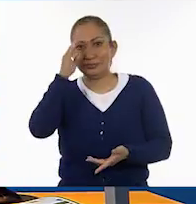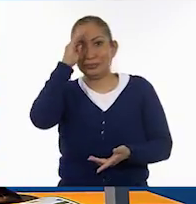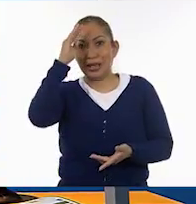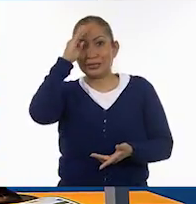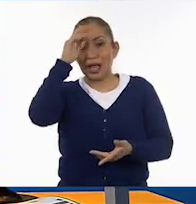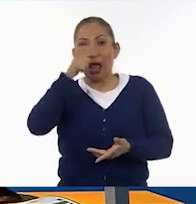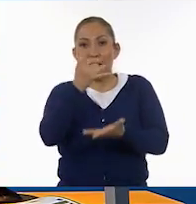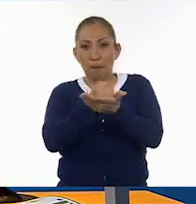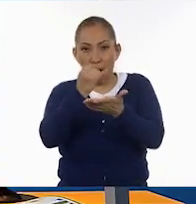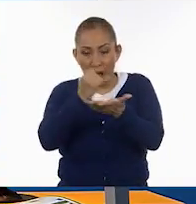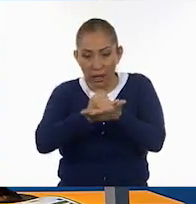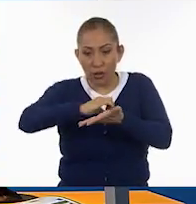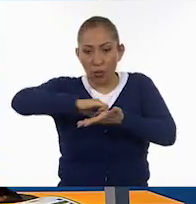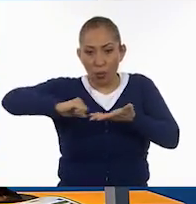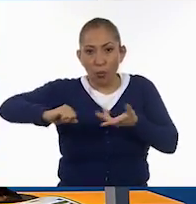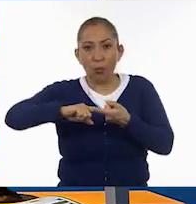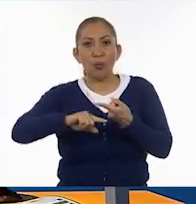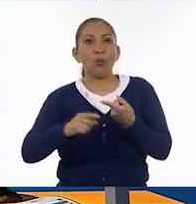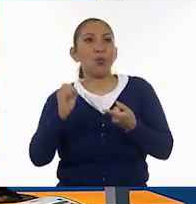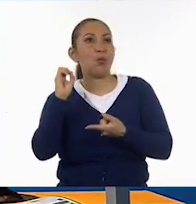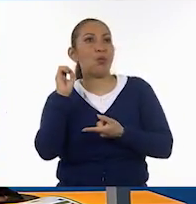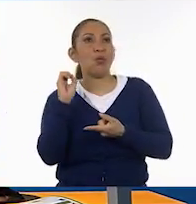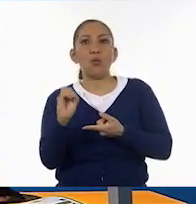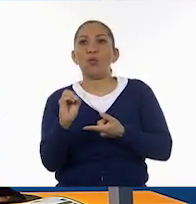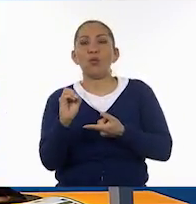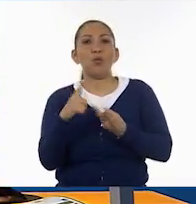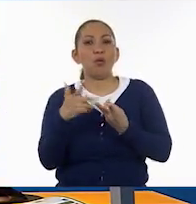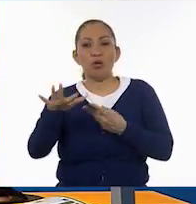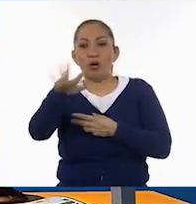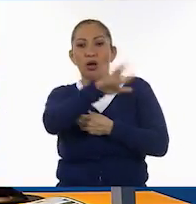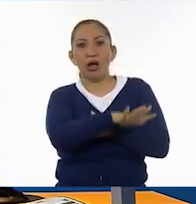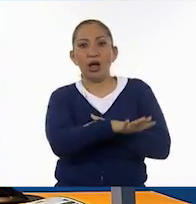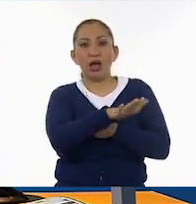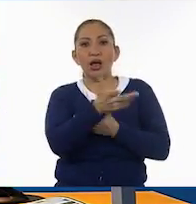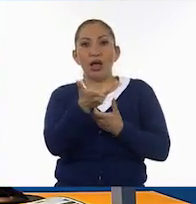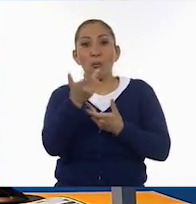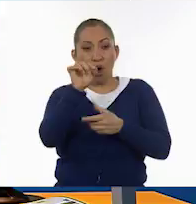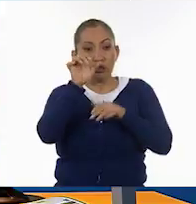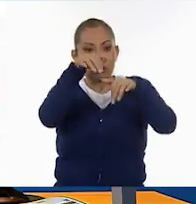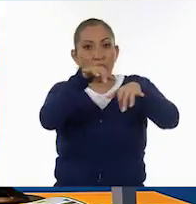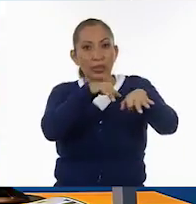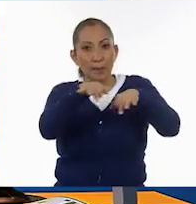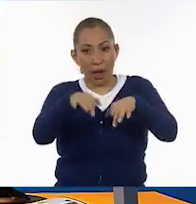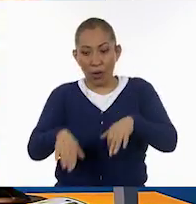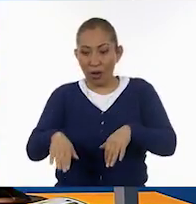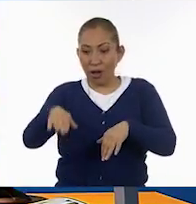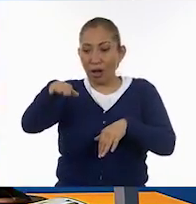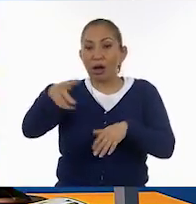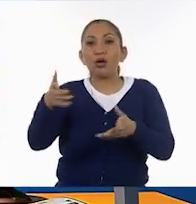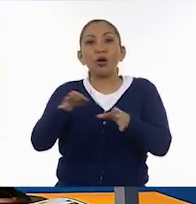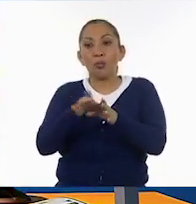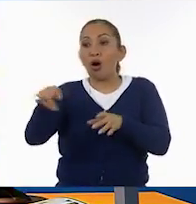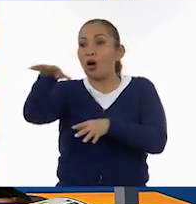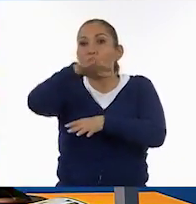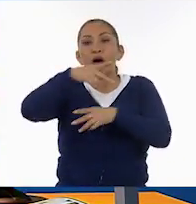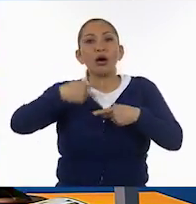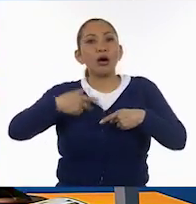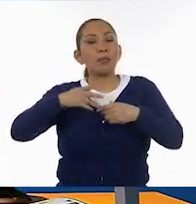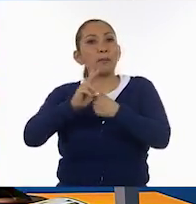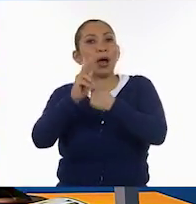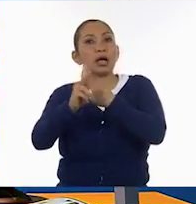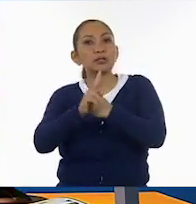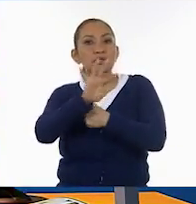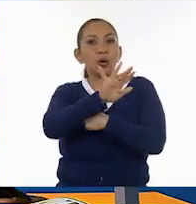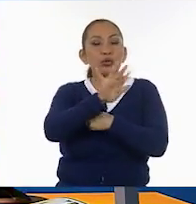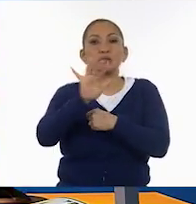con impuestos, siendo pues la población económicamente activa? ¿Cómo se va a mantener toda esta población que está entre